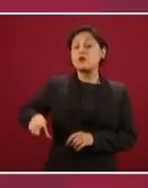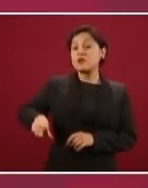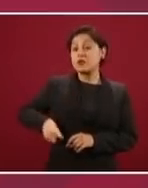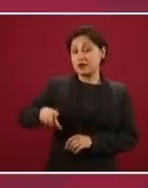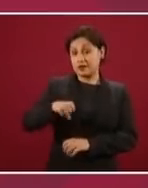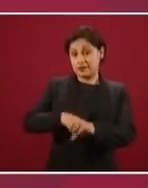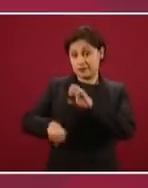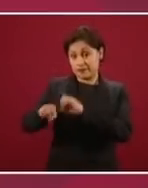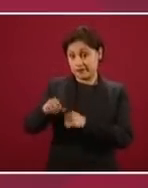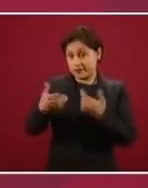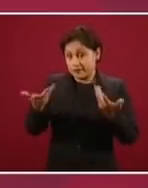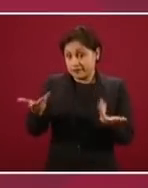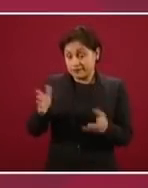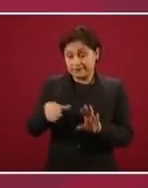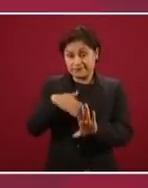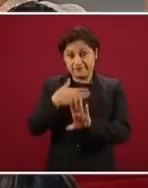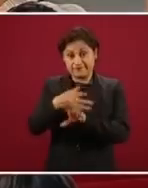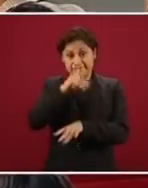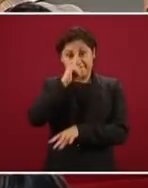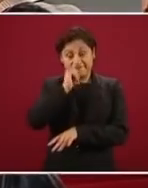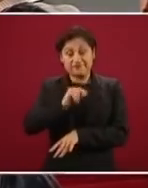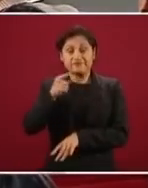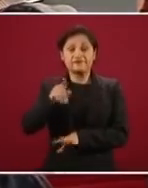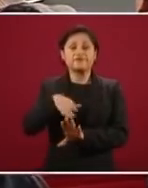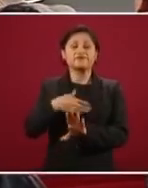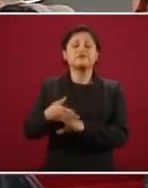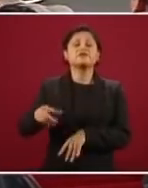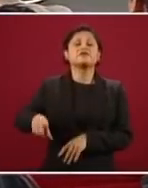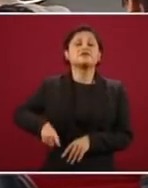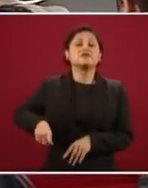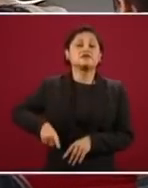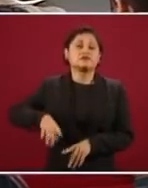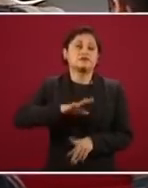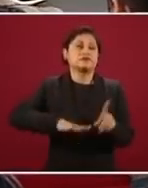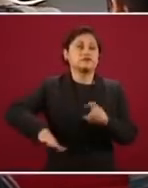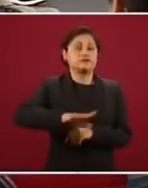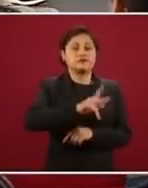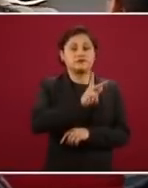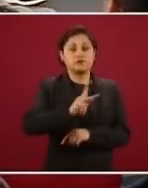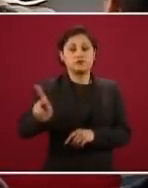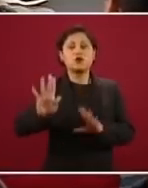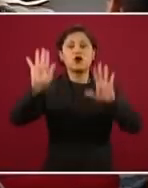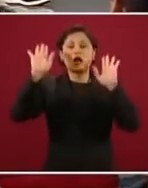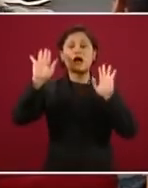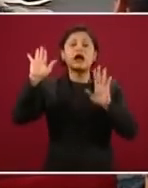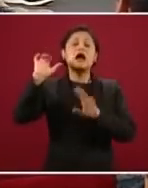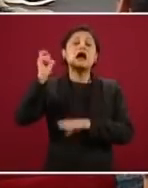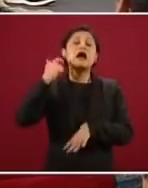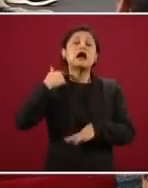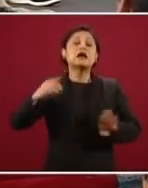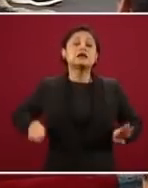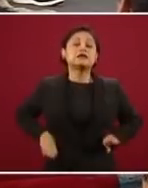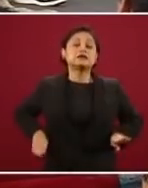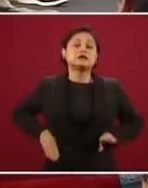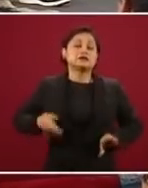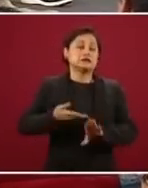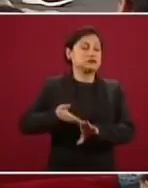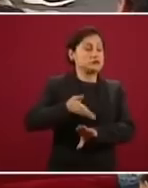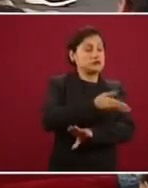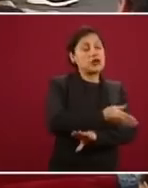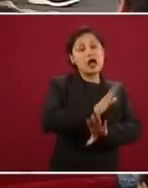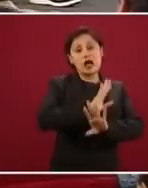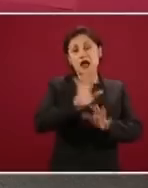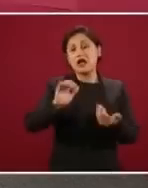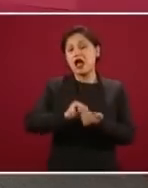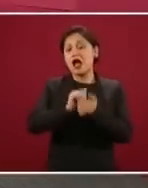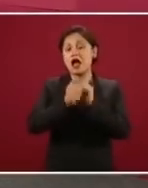pues este la política era a privatizarlo todo y poner por